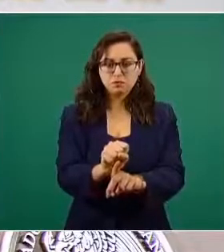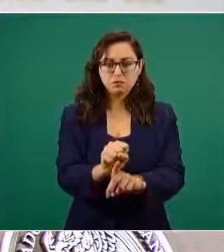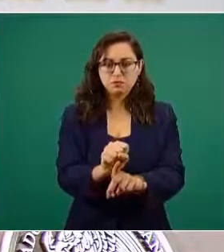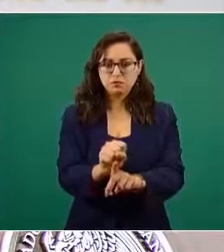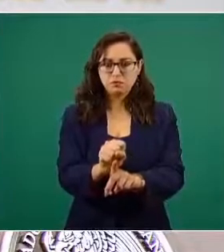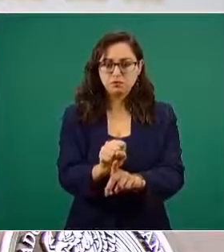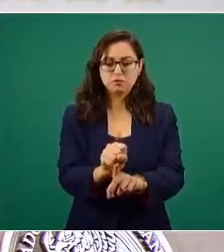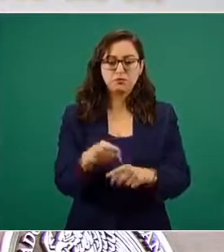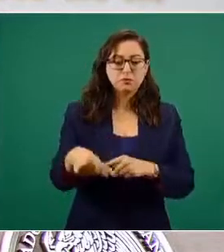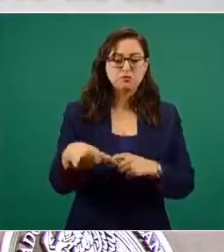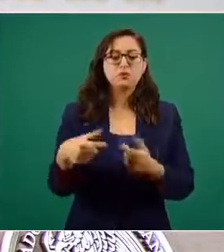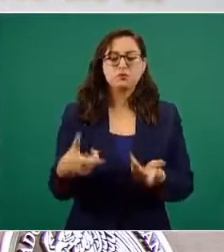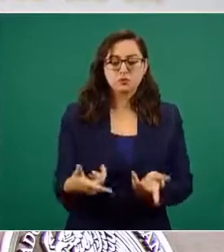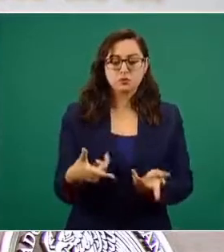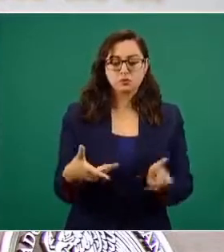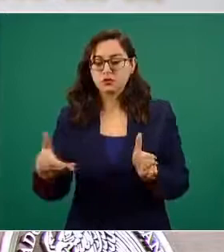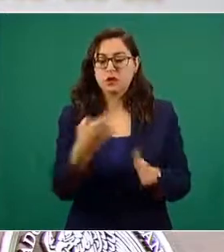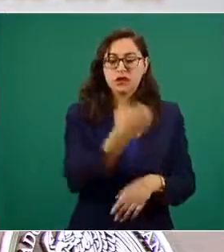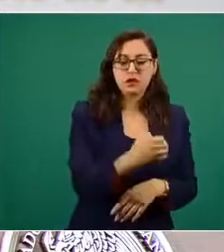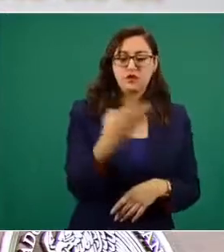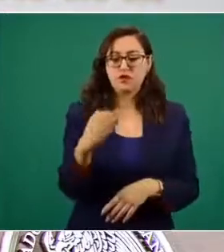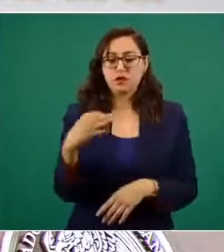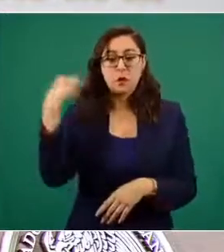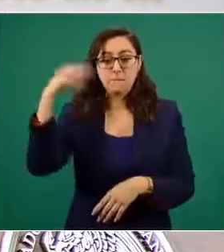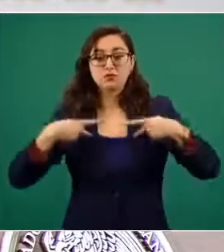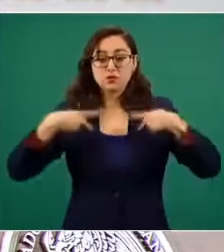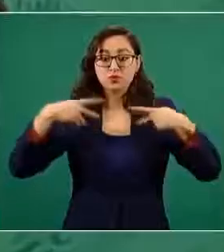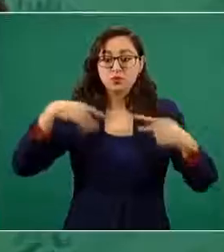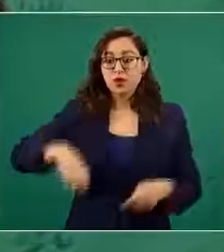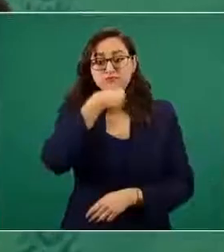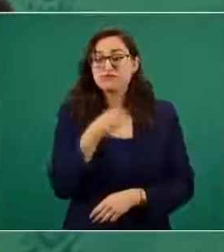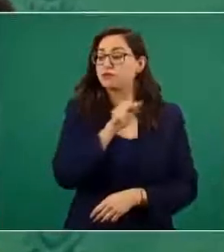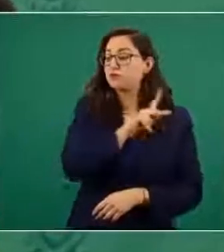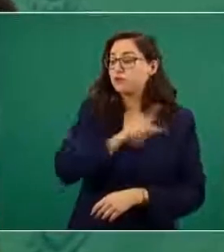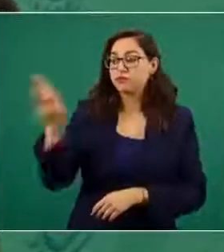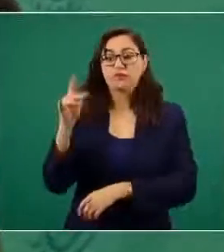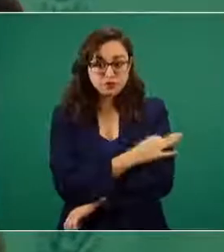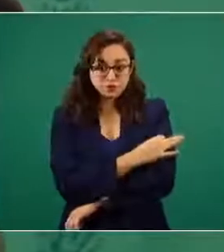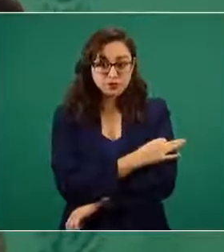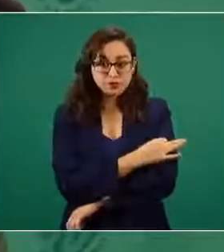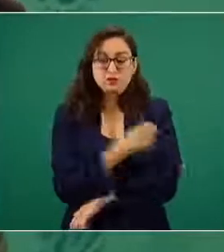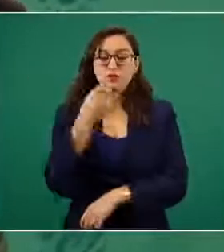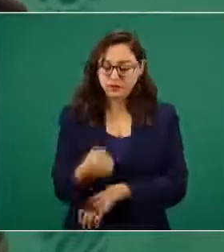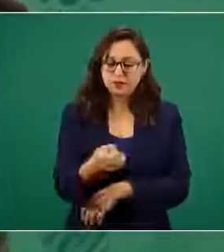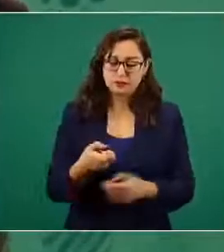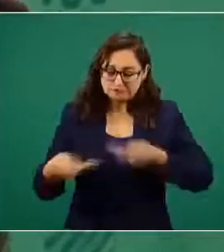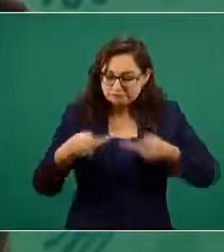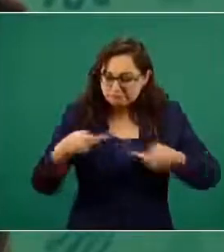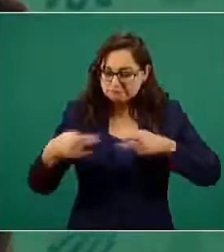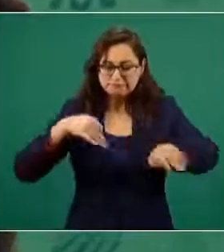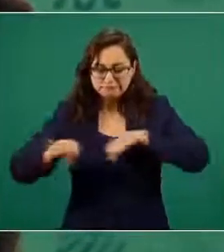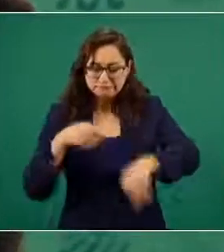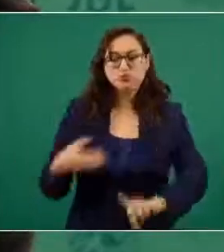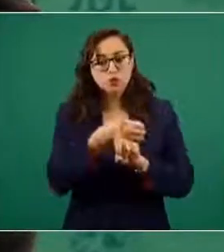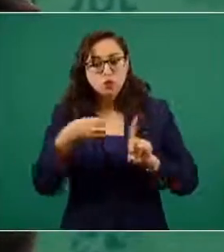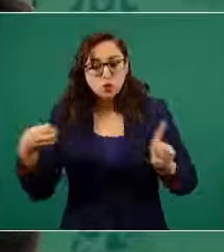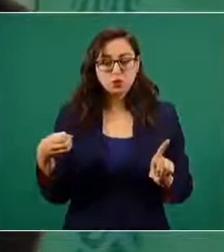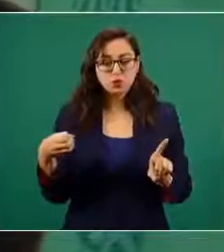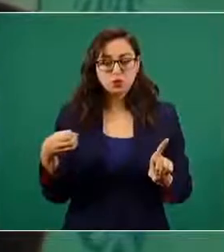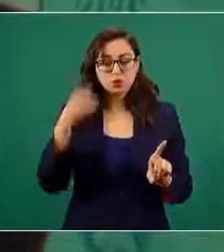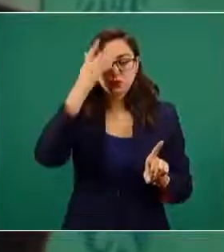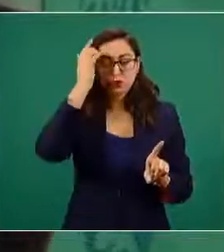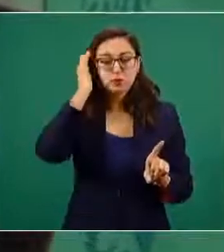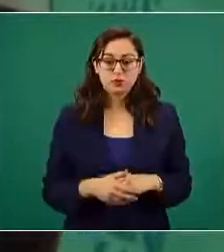antes de que termine marzo, a finales de ese mes, a todos los adultos mayores del país. Estamos trabajando con ese propósito, organizándonos.